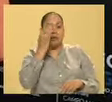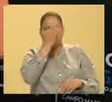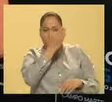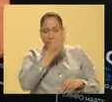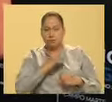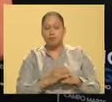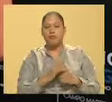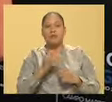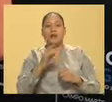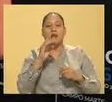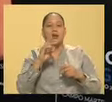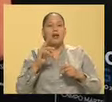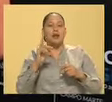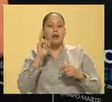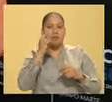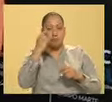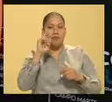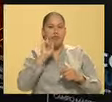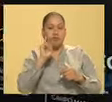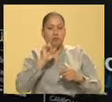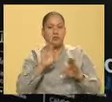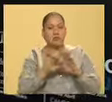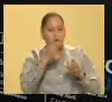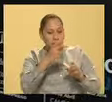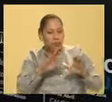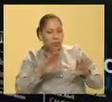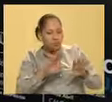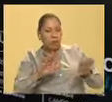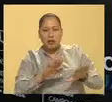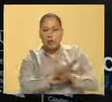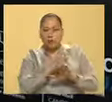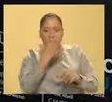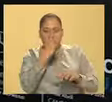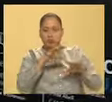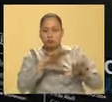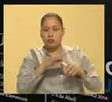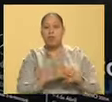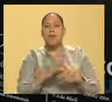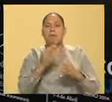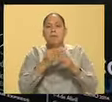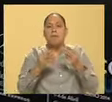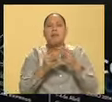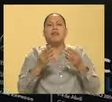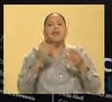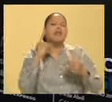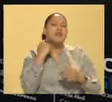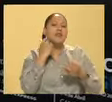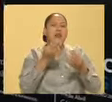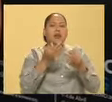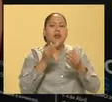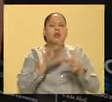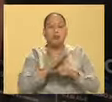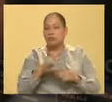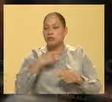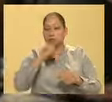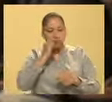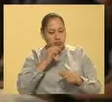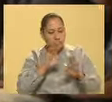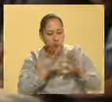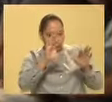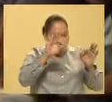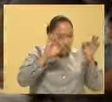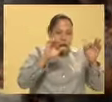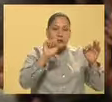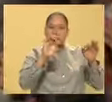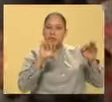pero dándole un cambio a que sea opulente. Y bueno, los materiales que manejaste. Obviamente siempre estoy ahí casado con la